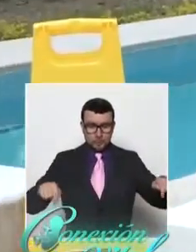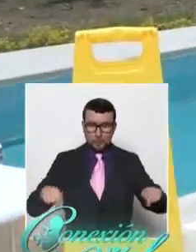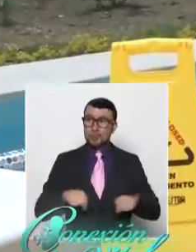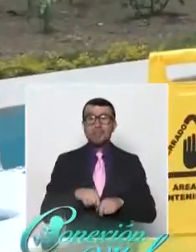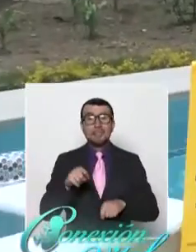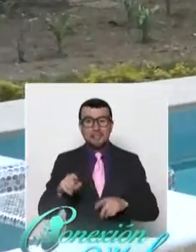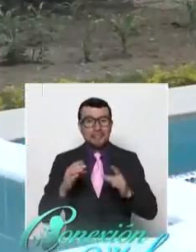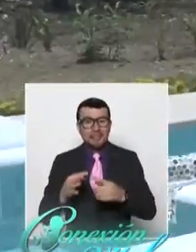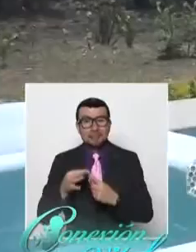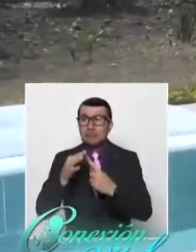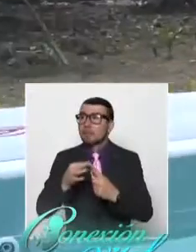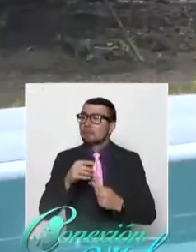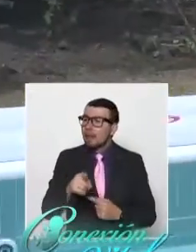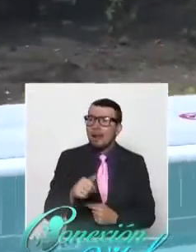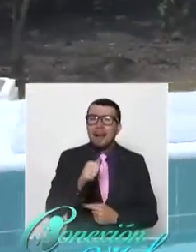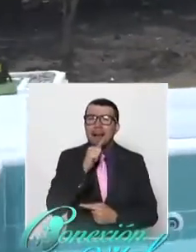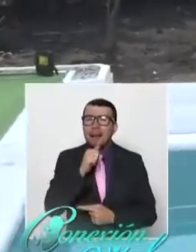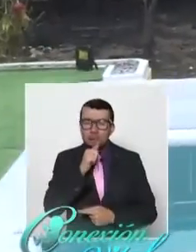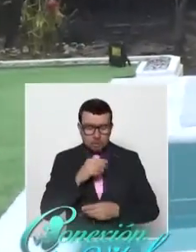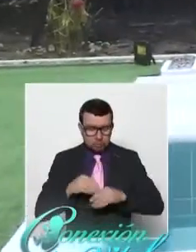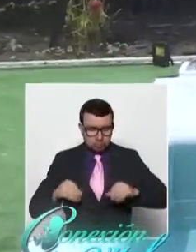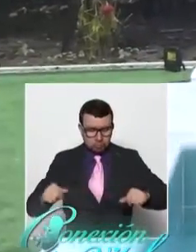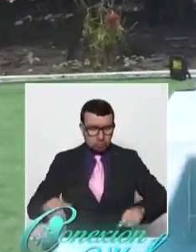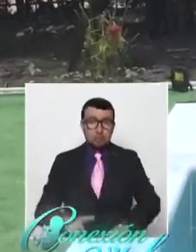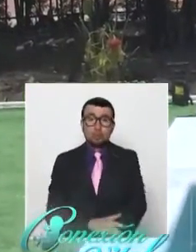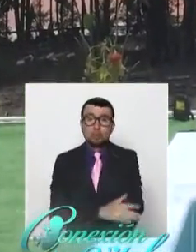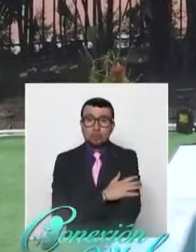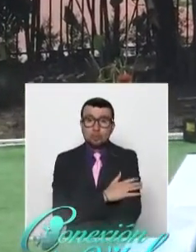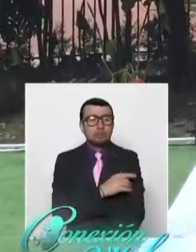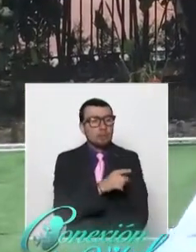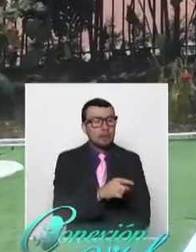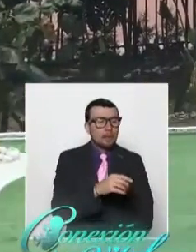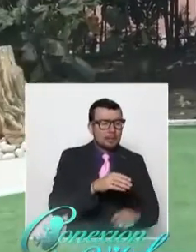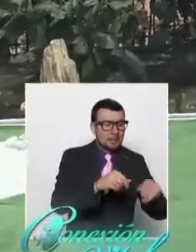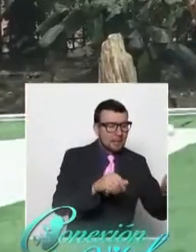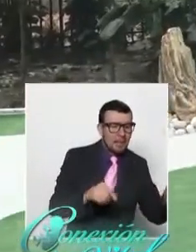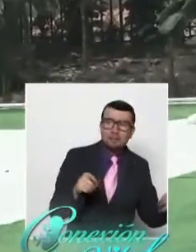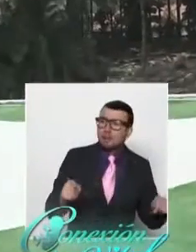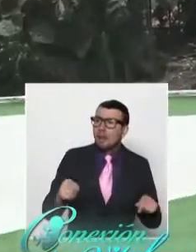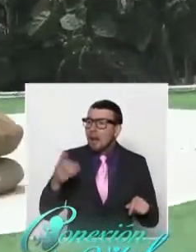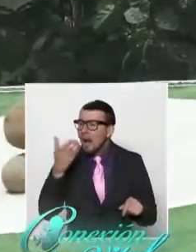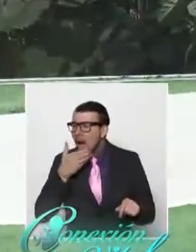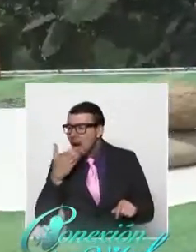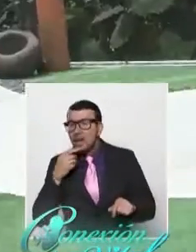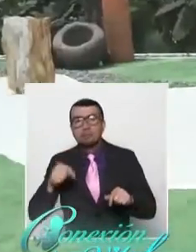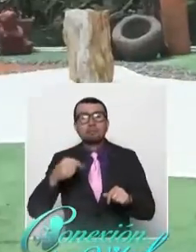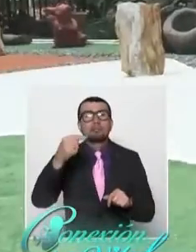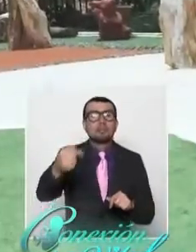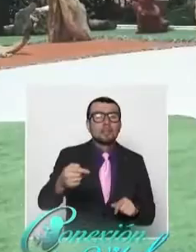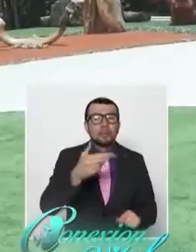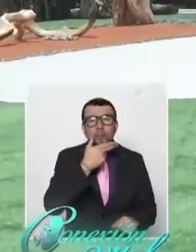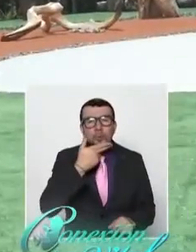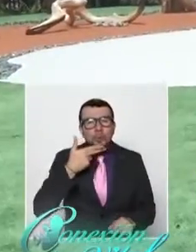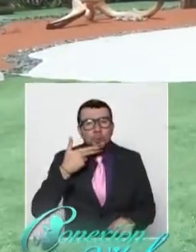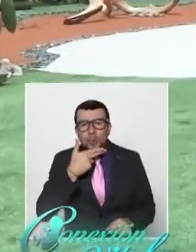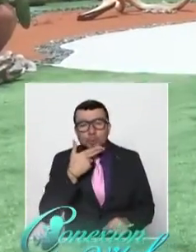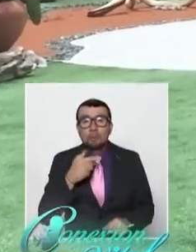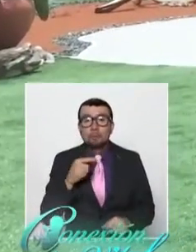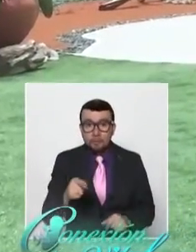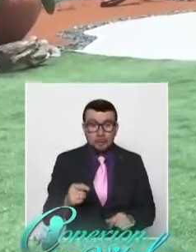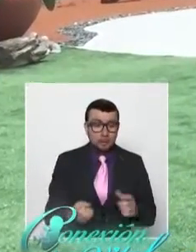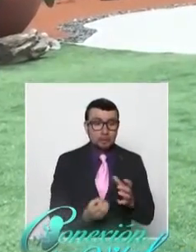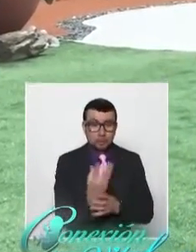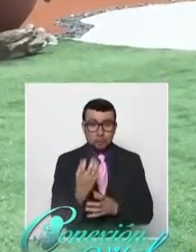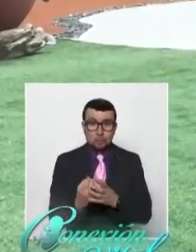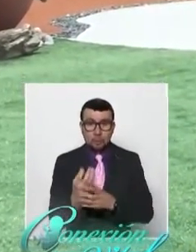la arcilla. Esta piscina es con sal, esta es la caliente, la que continúa es la de hielo. En este jardín se están haciendo terapias